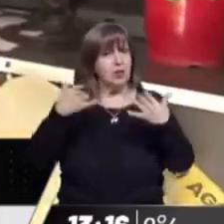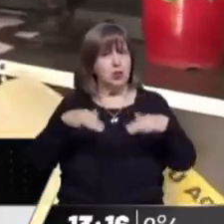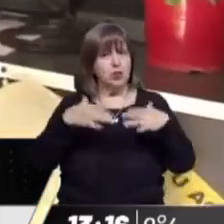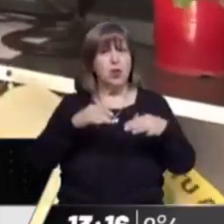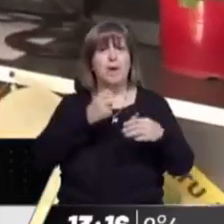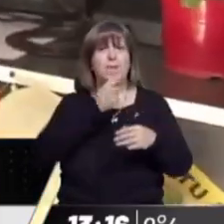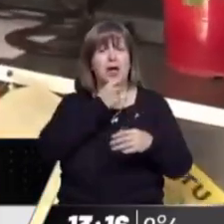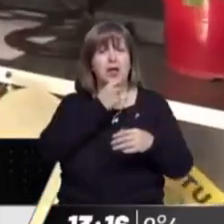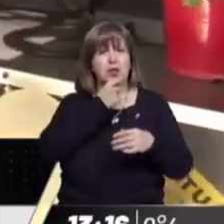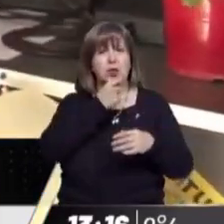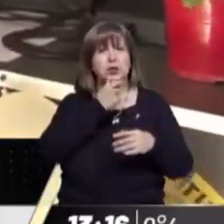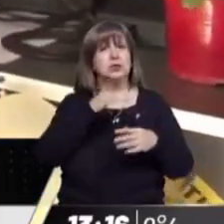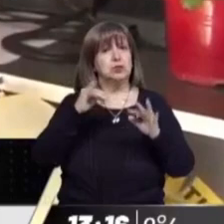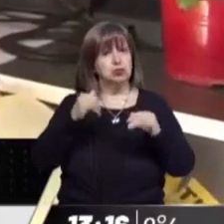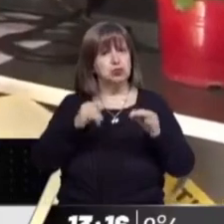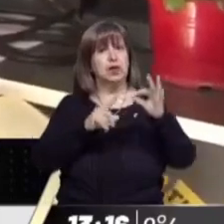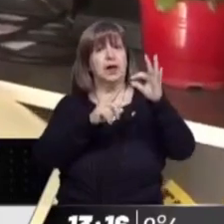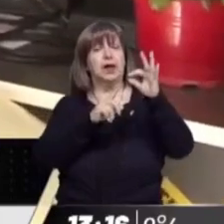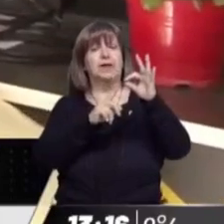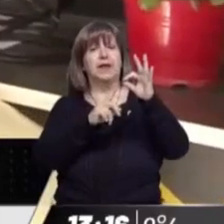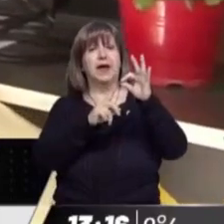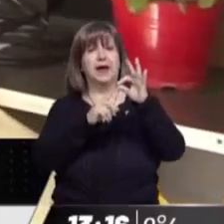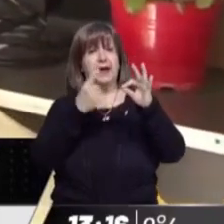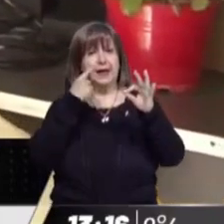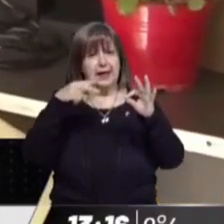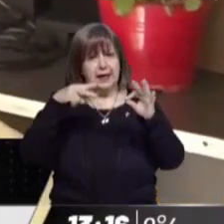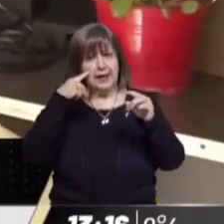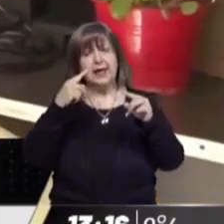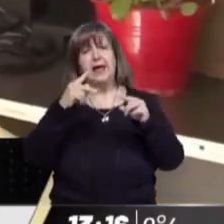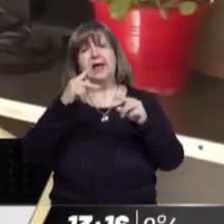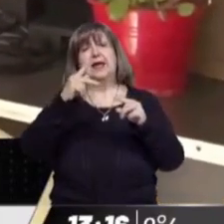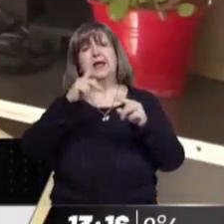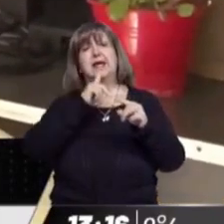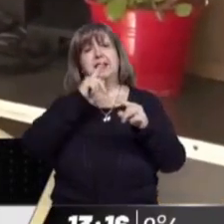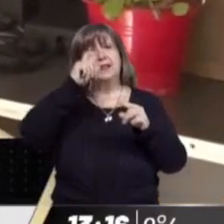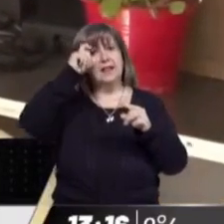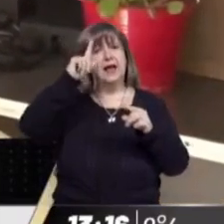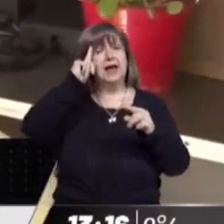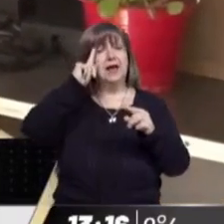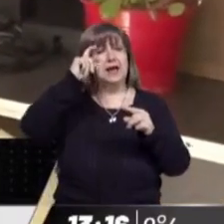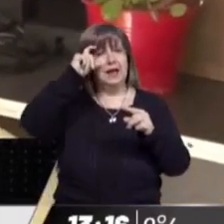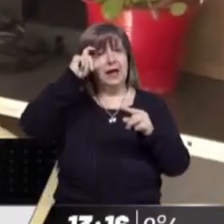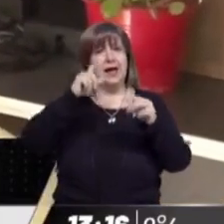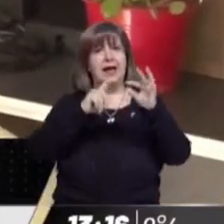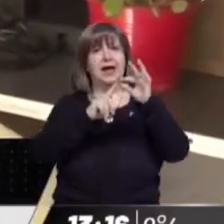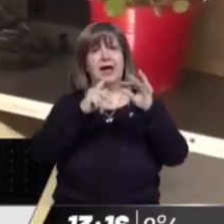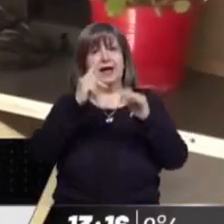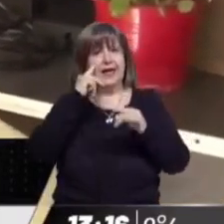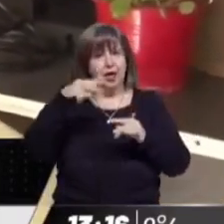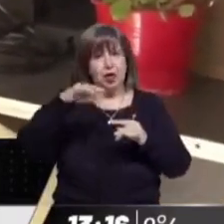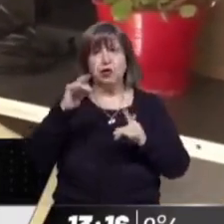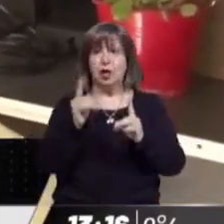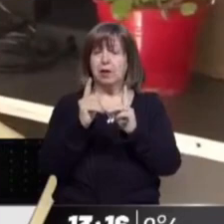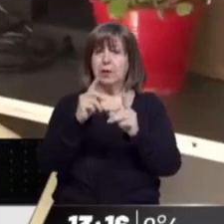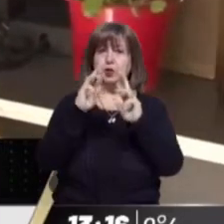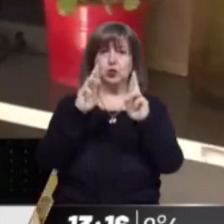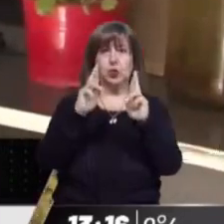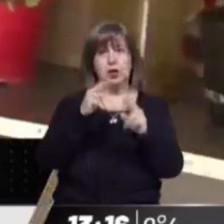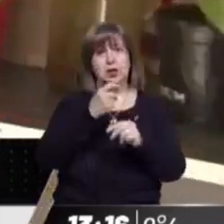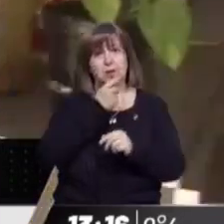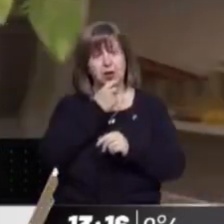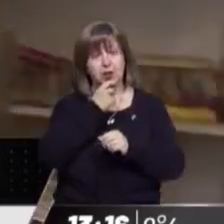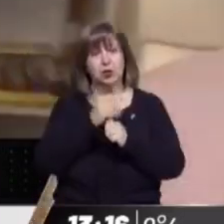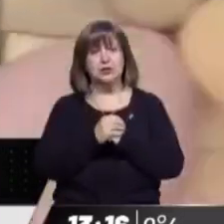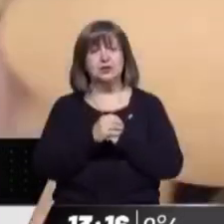muchos premios, tanto de telequino como de Kini, te comentaba. Es una provincia con mucha suerte. Bueno,